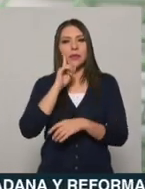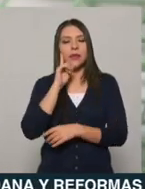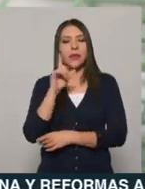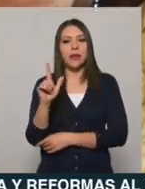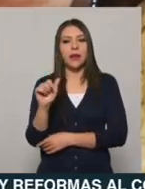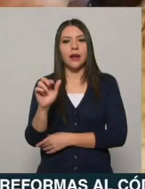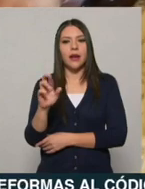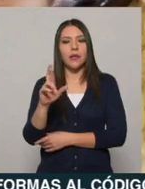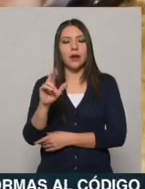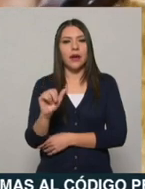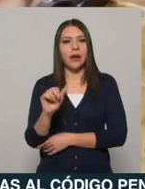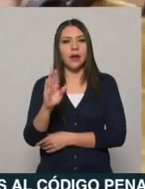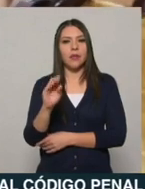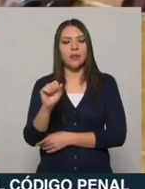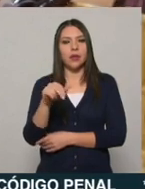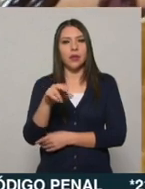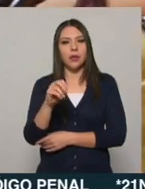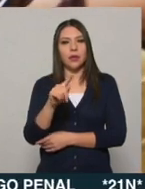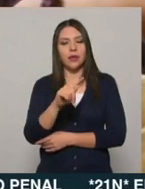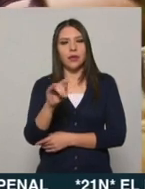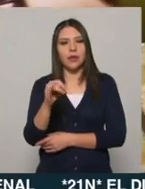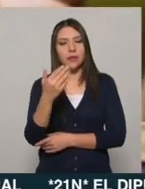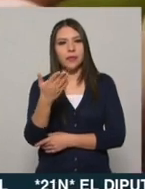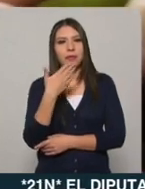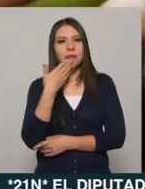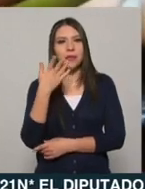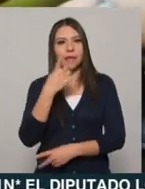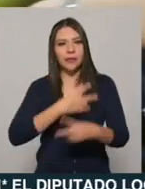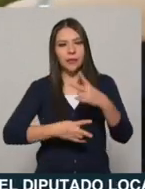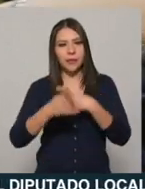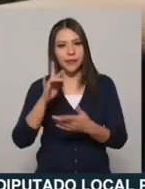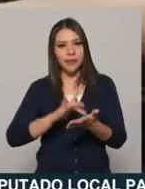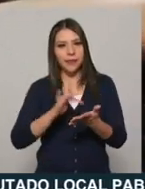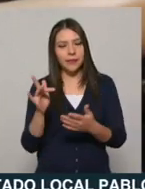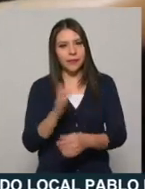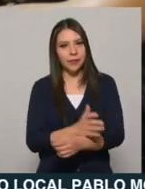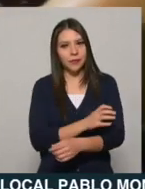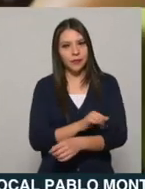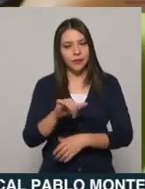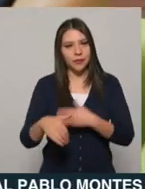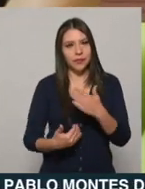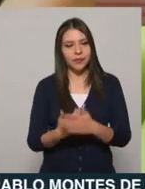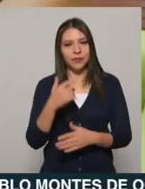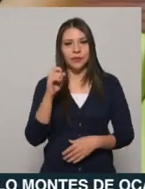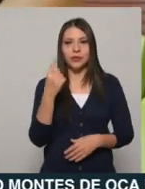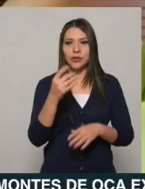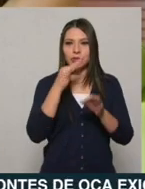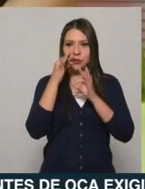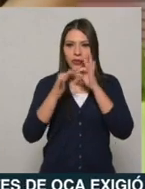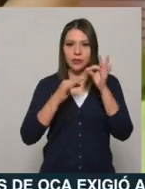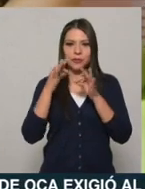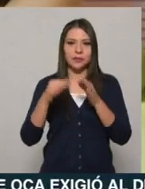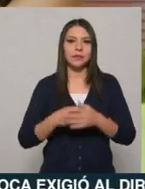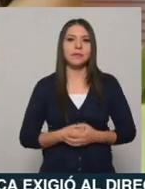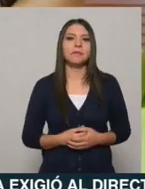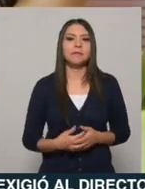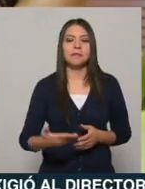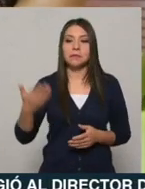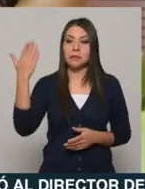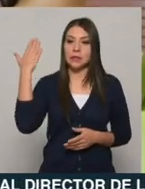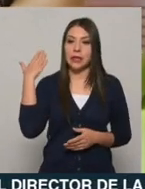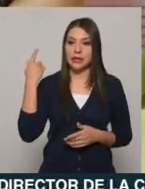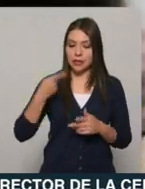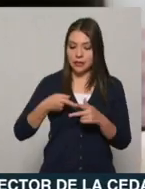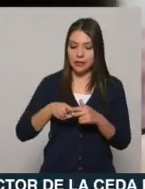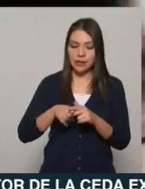Laura Bozzanotti. Bienvenida, doctora, muchísimas gracias por acompañarnos esta mañana en 21 Noticias. Lo decíamos ya también al inicio de